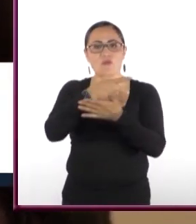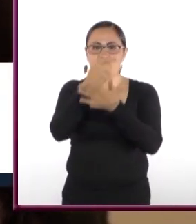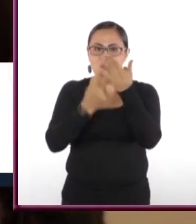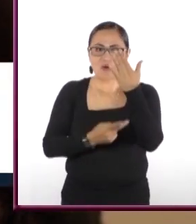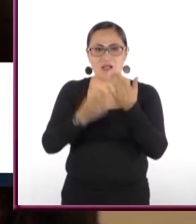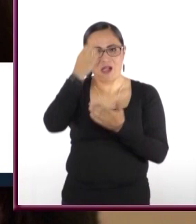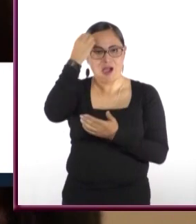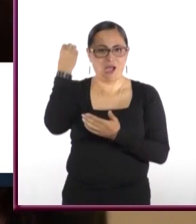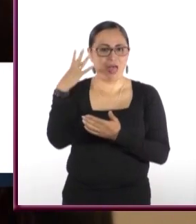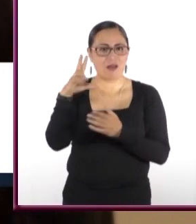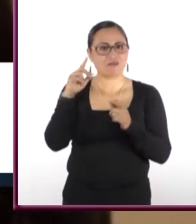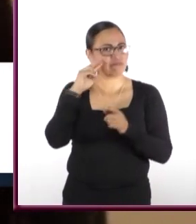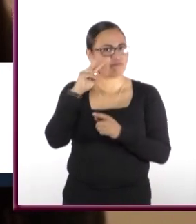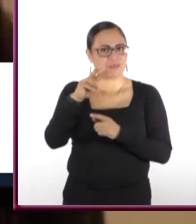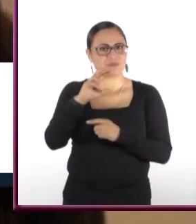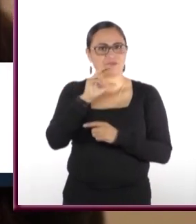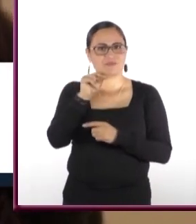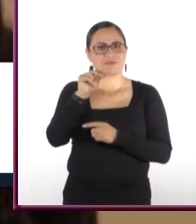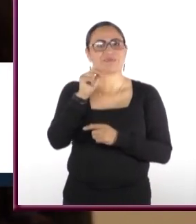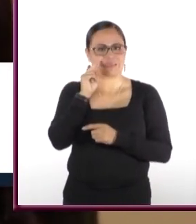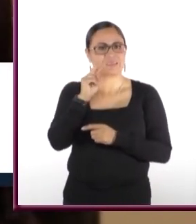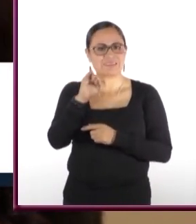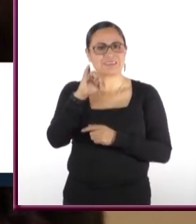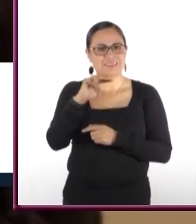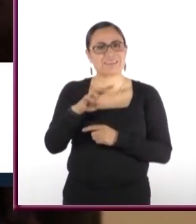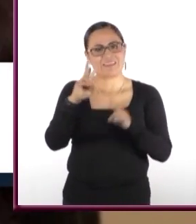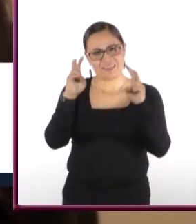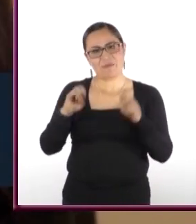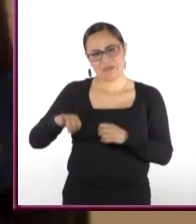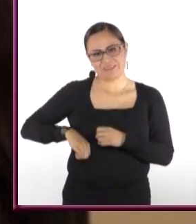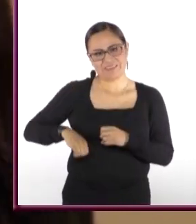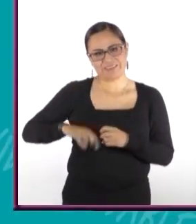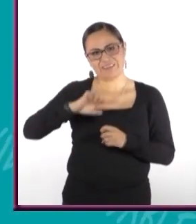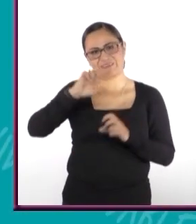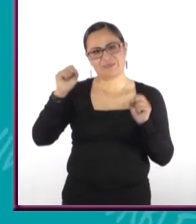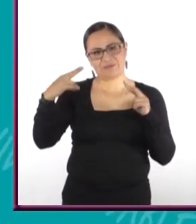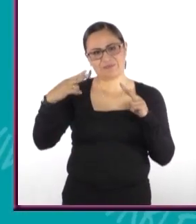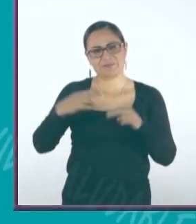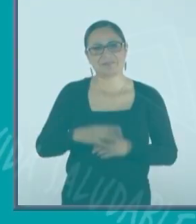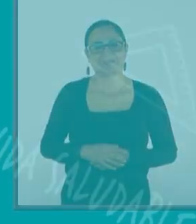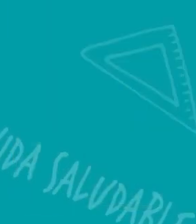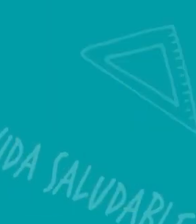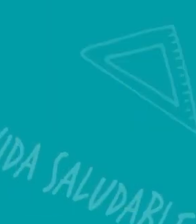no te vayas a perder el programa. Tenemos 2 temas que seguro te interesarán. ¡Hasta pronto!